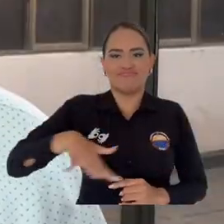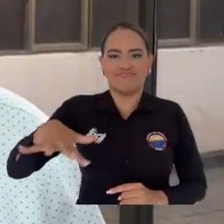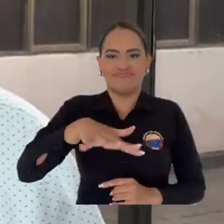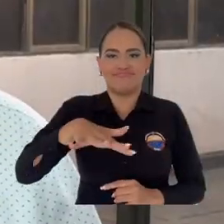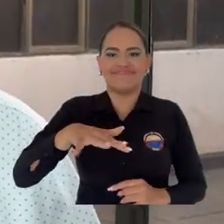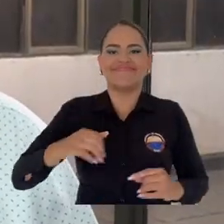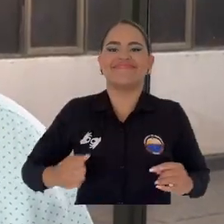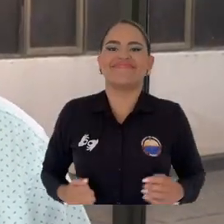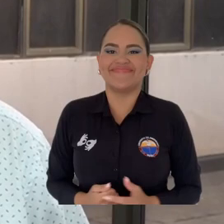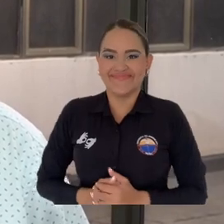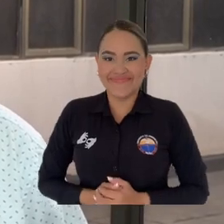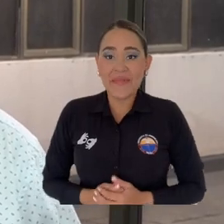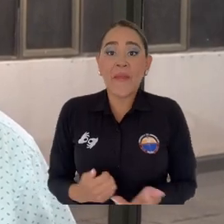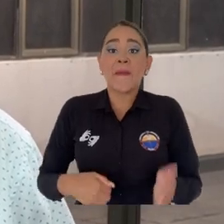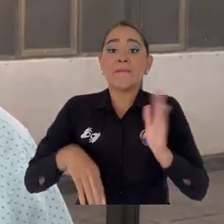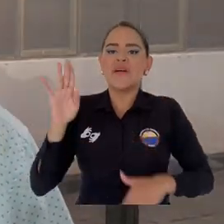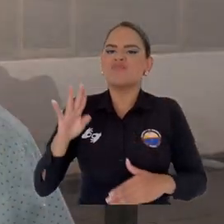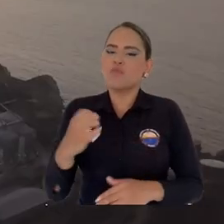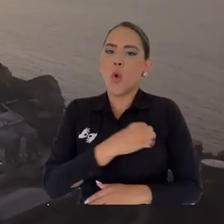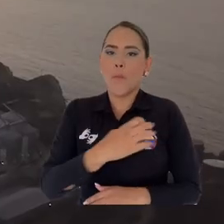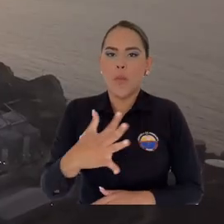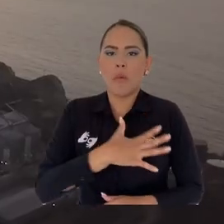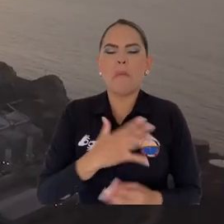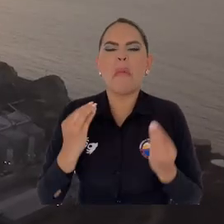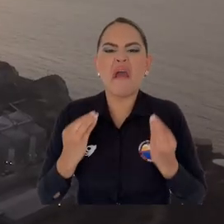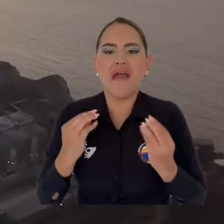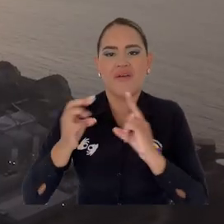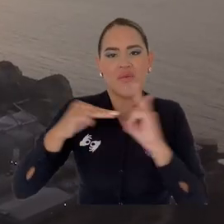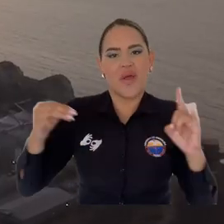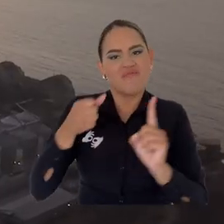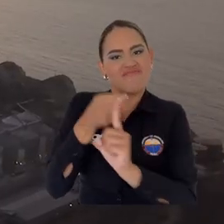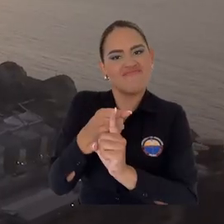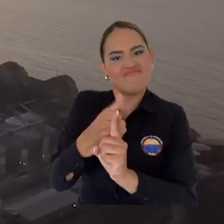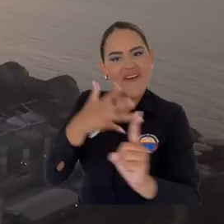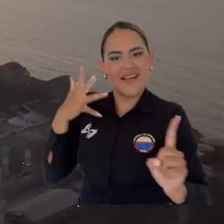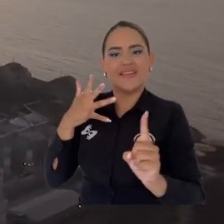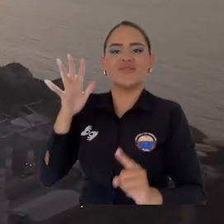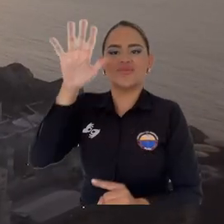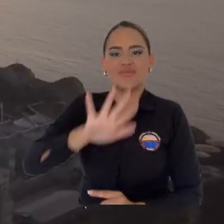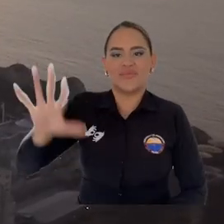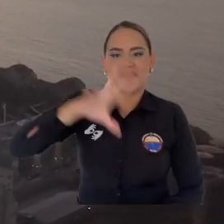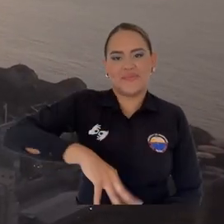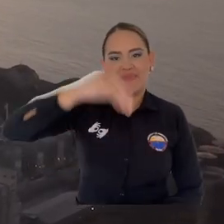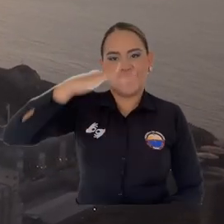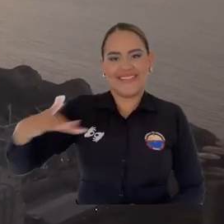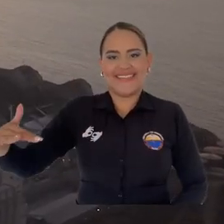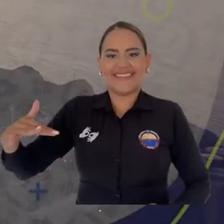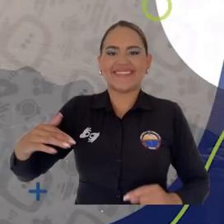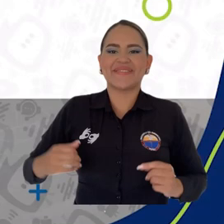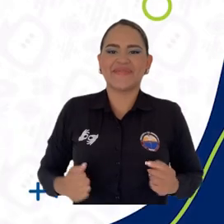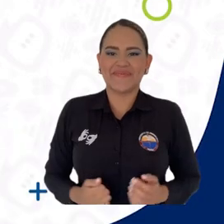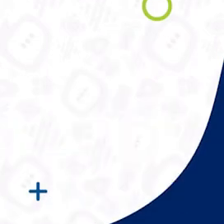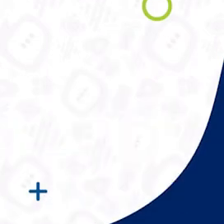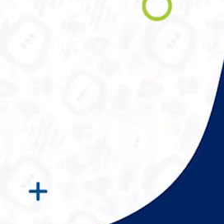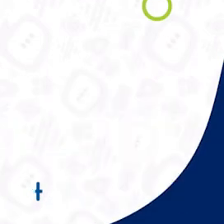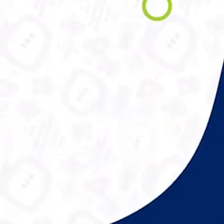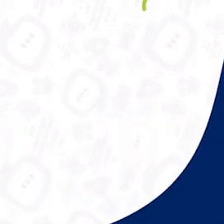hacer la oportunidad de que la universidad genere impacto en todos los procesos productivos del departamento.